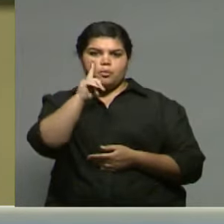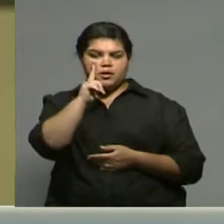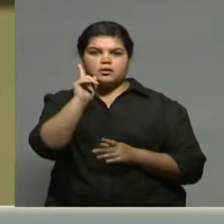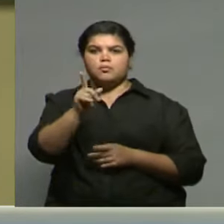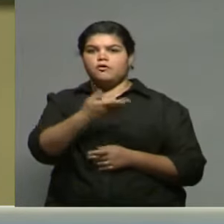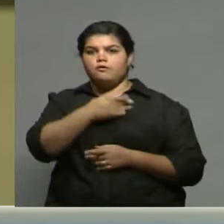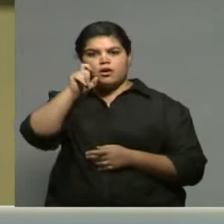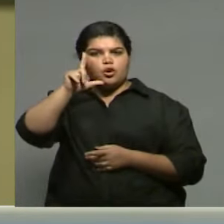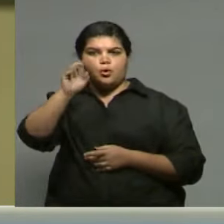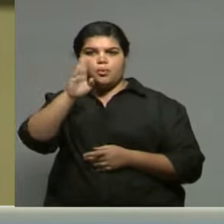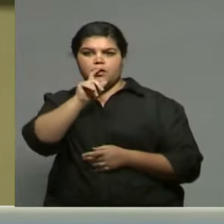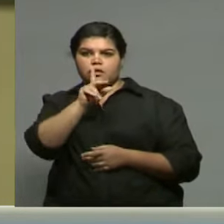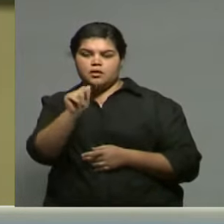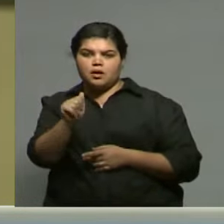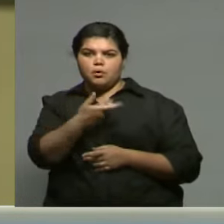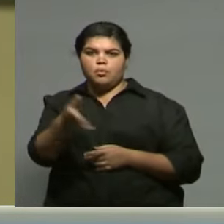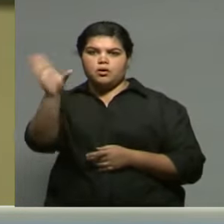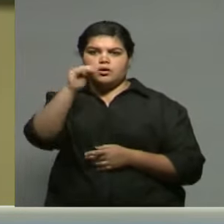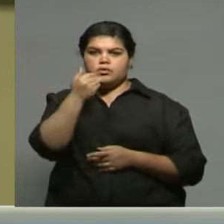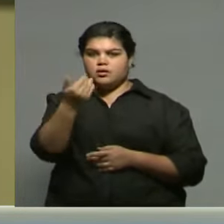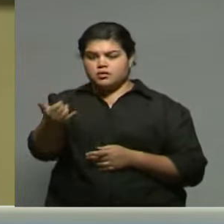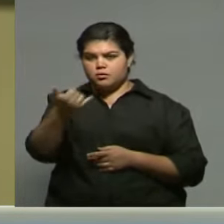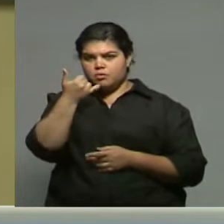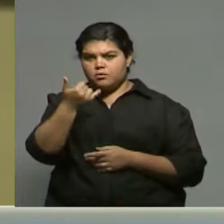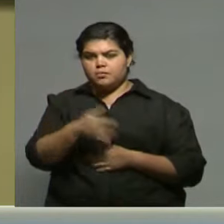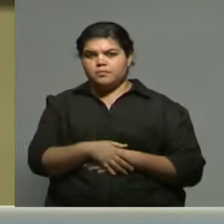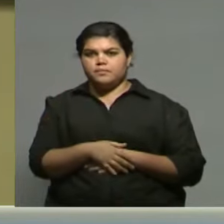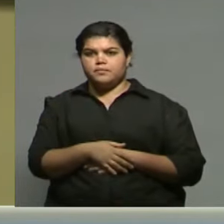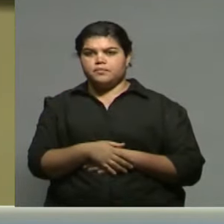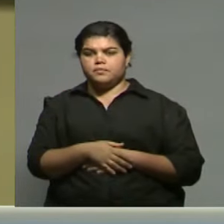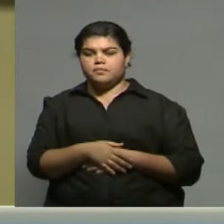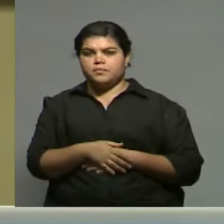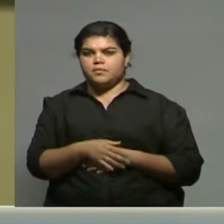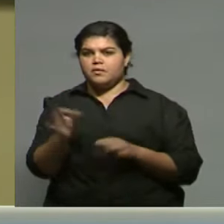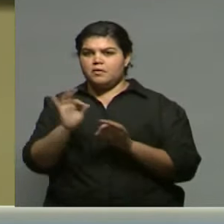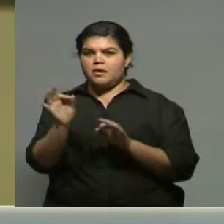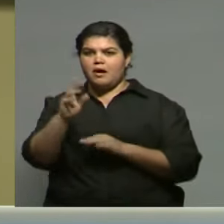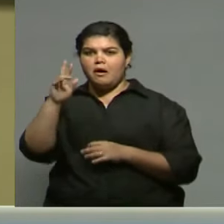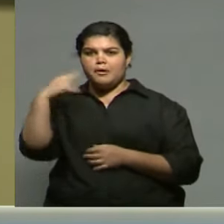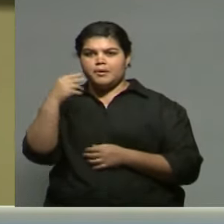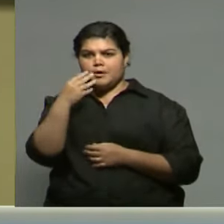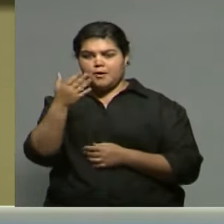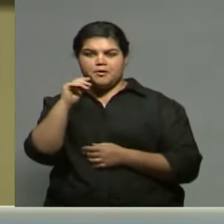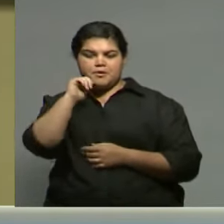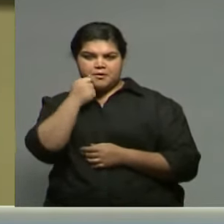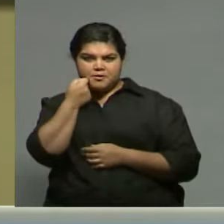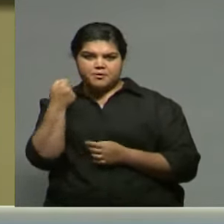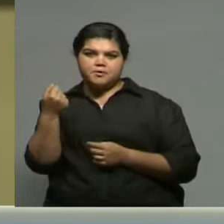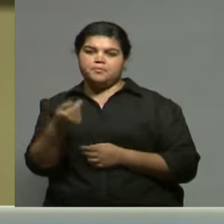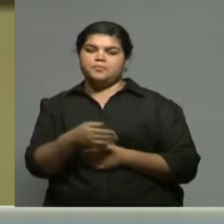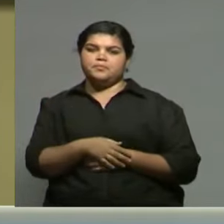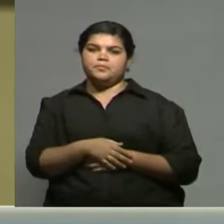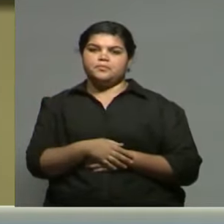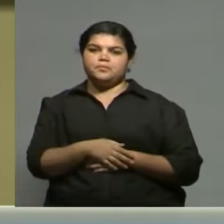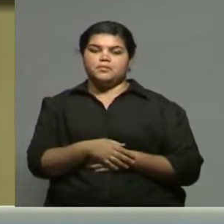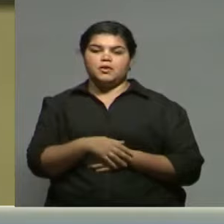a quien le doy las buenas noches. Eduardo, muchas gracias por comunicarte. No, contrario, Virginia, un gusto. La idea era justamente,